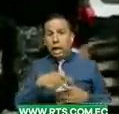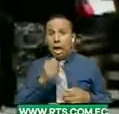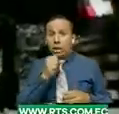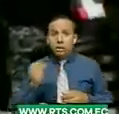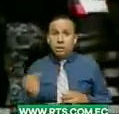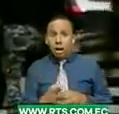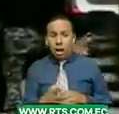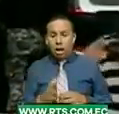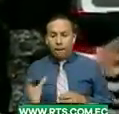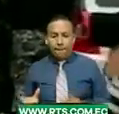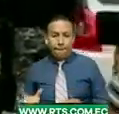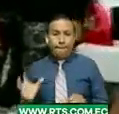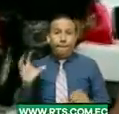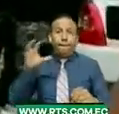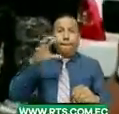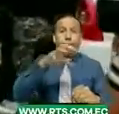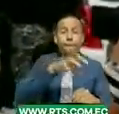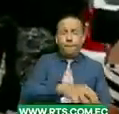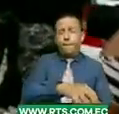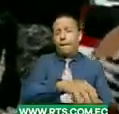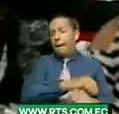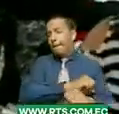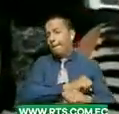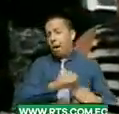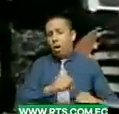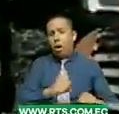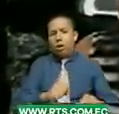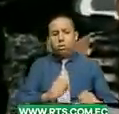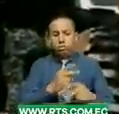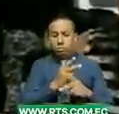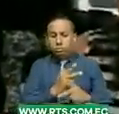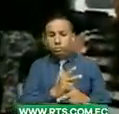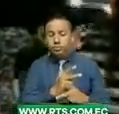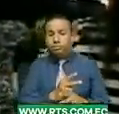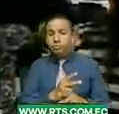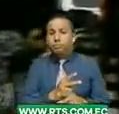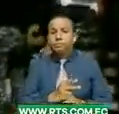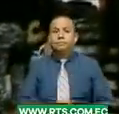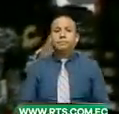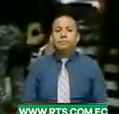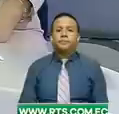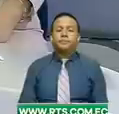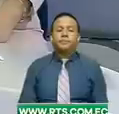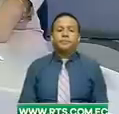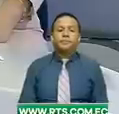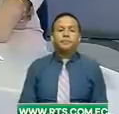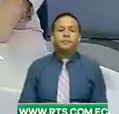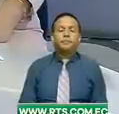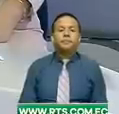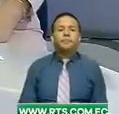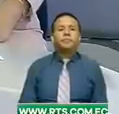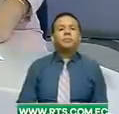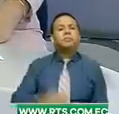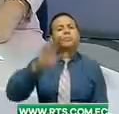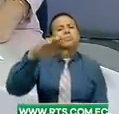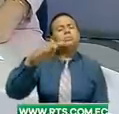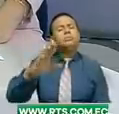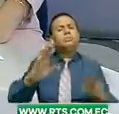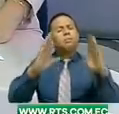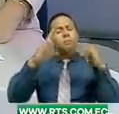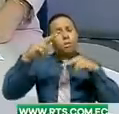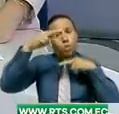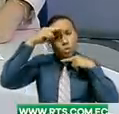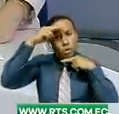granadas que quedaron en el sitio. Desde Los Ríos, informó Odette Camacho. Atentos con esta noticia,